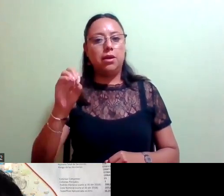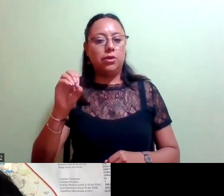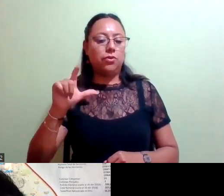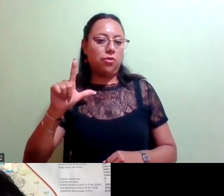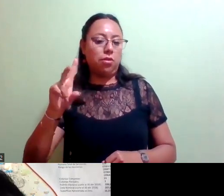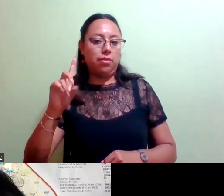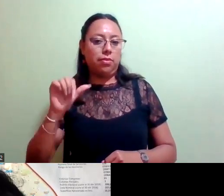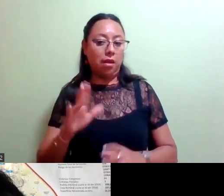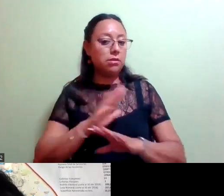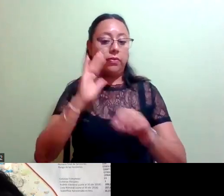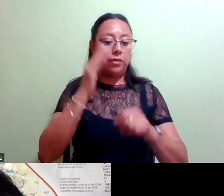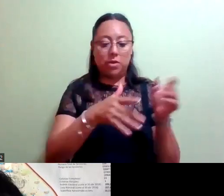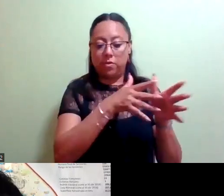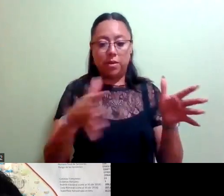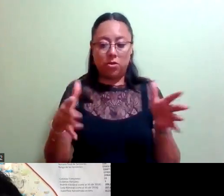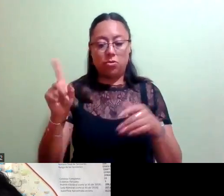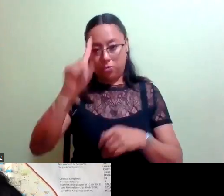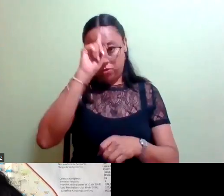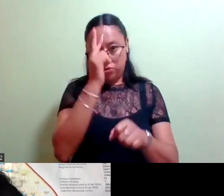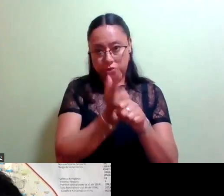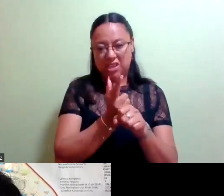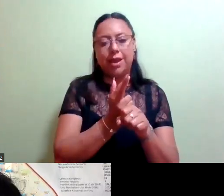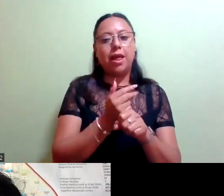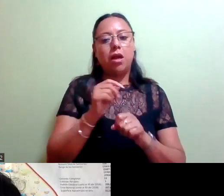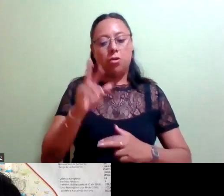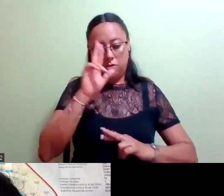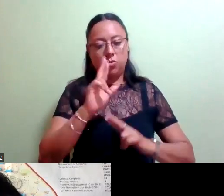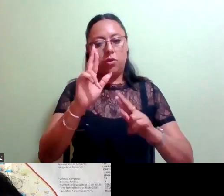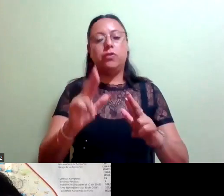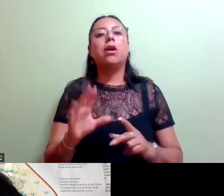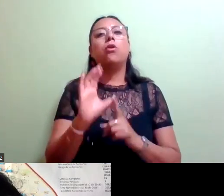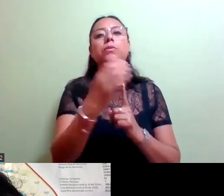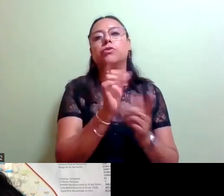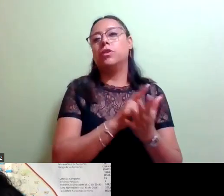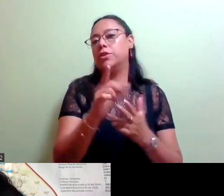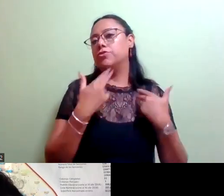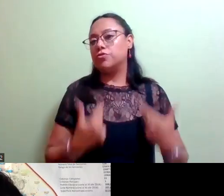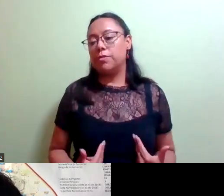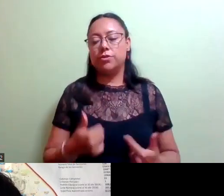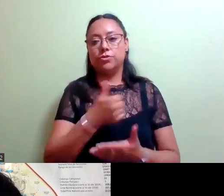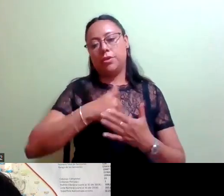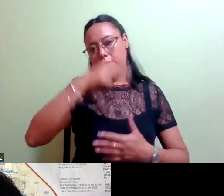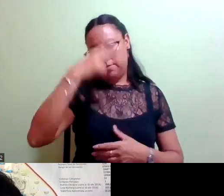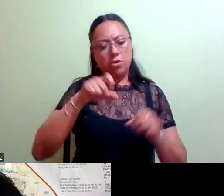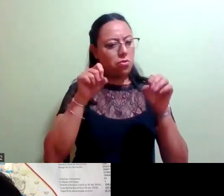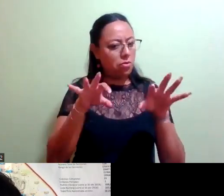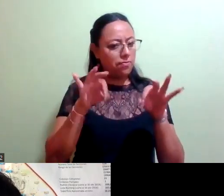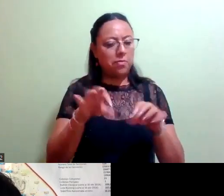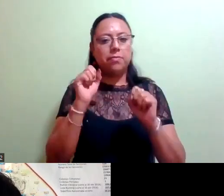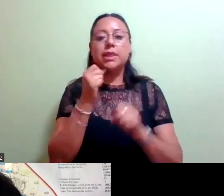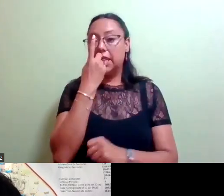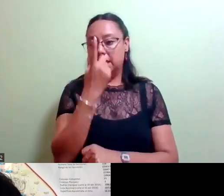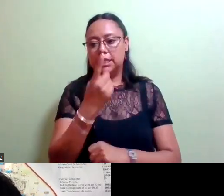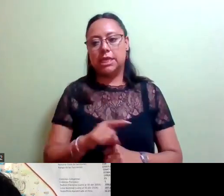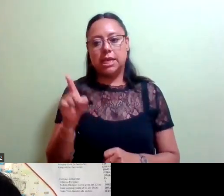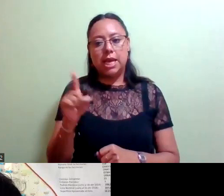consejera honorífica de la Comisión de Derechos Humanos de la Ciudad de México, y en el mismo oficio menciona que es su